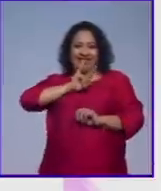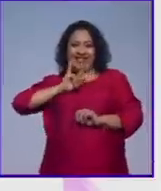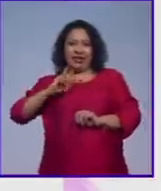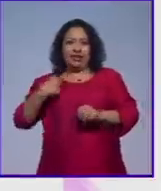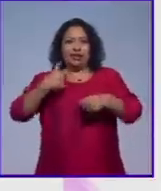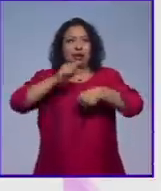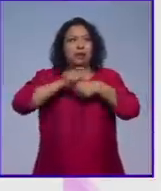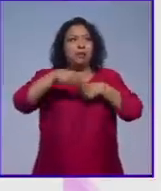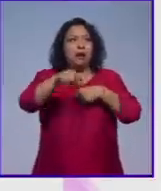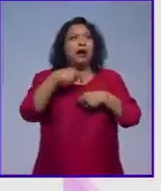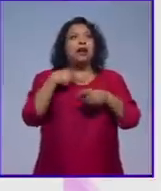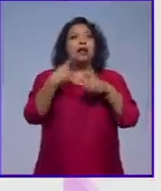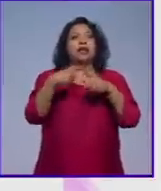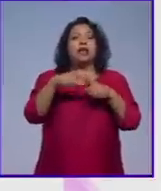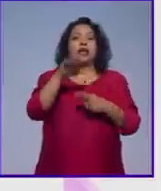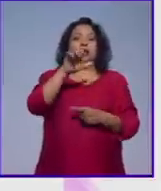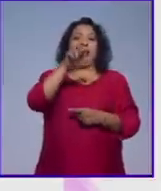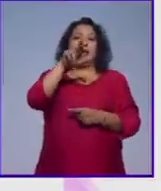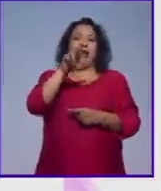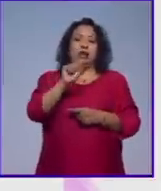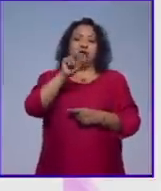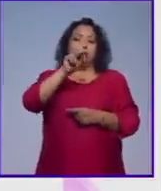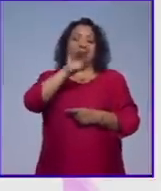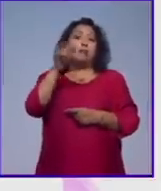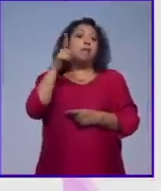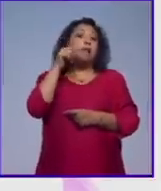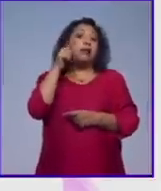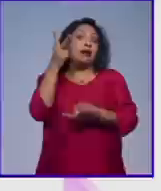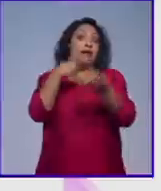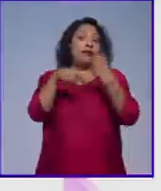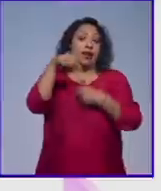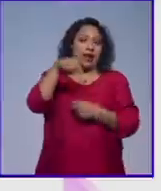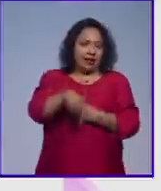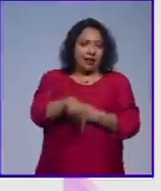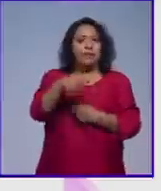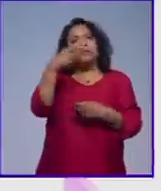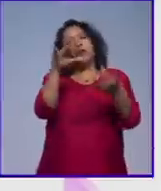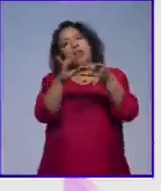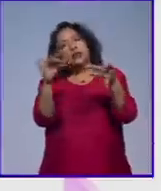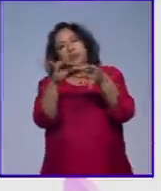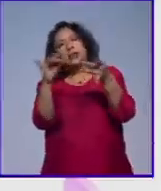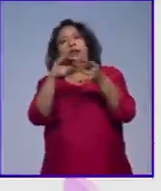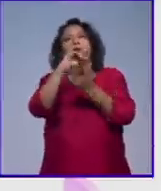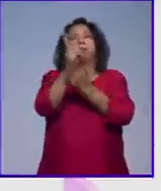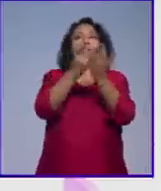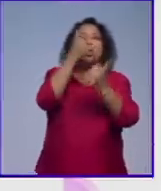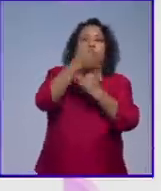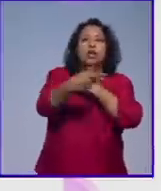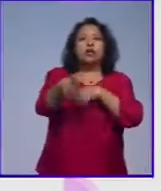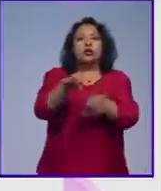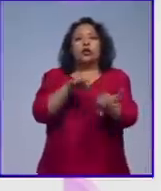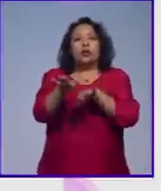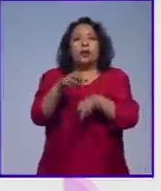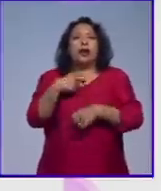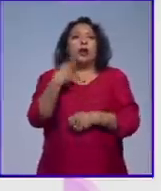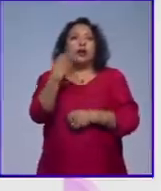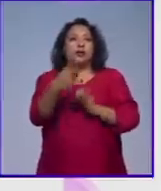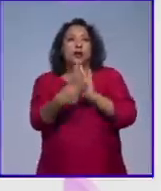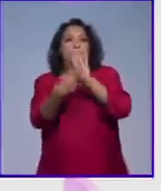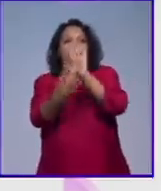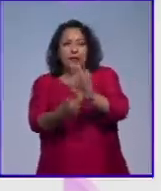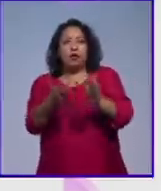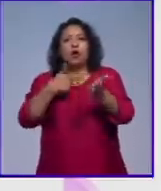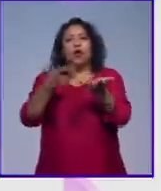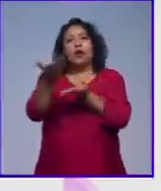son imágenes del maestro Carlos Pellicer, que va a estar mañana aquí en el estudio platicando de sus proyectos, de su trabajo y precisamente de eso que estaremos